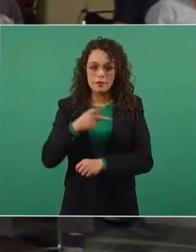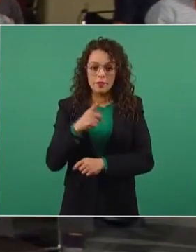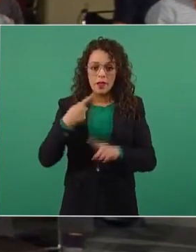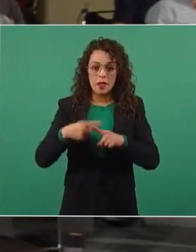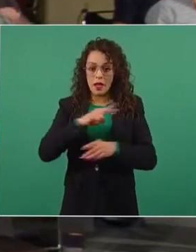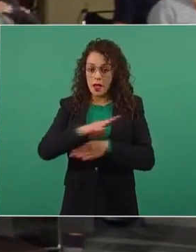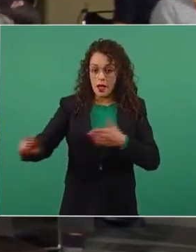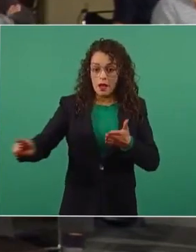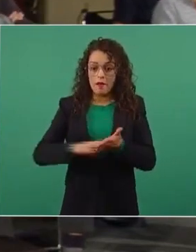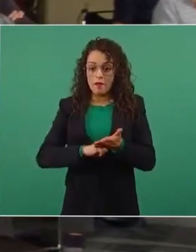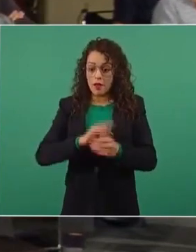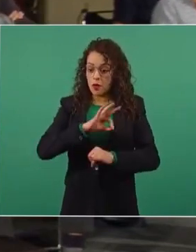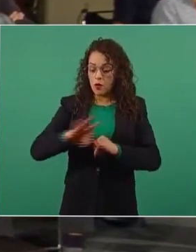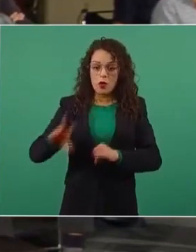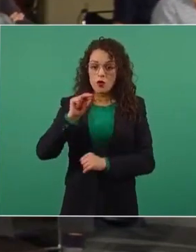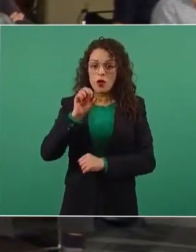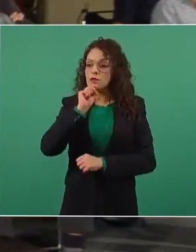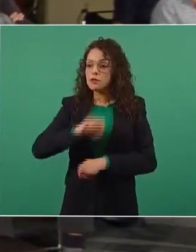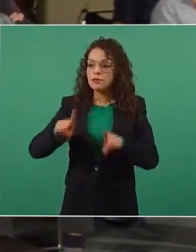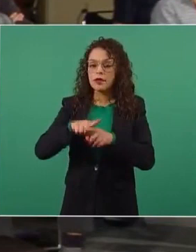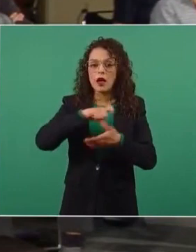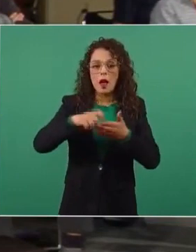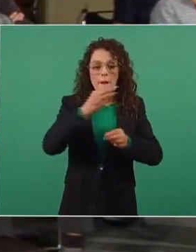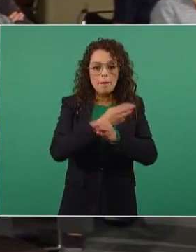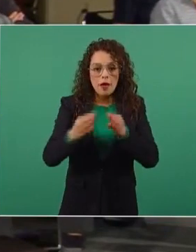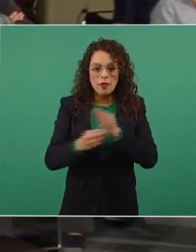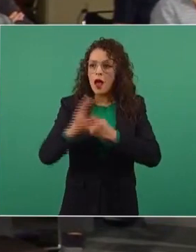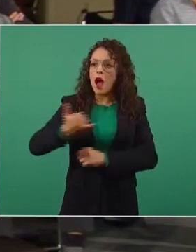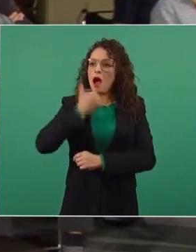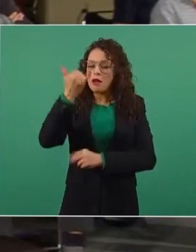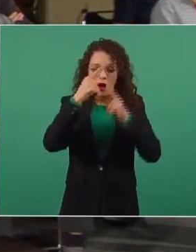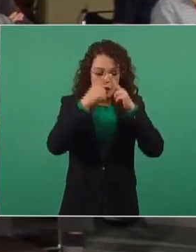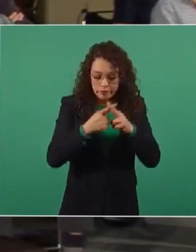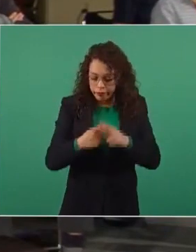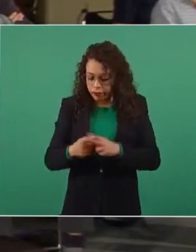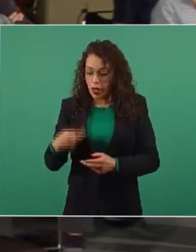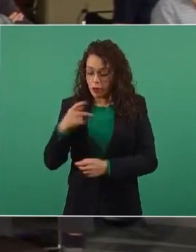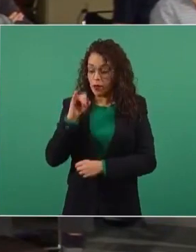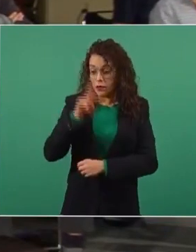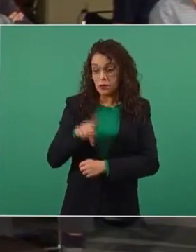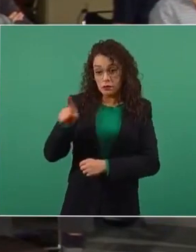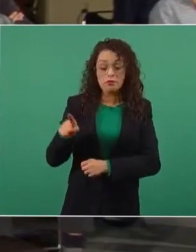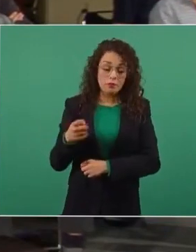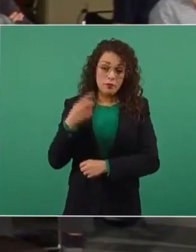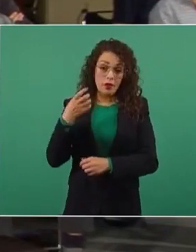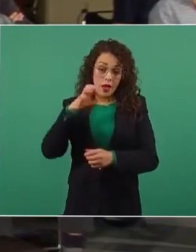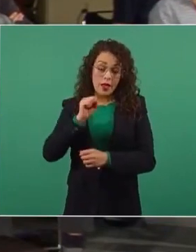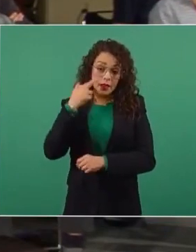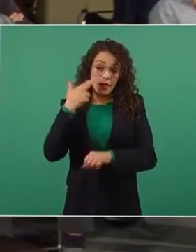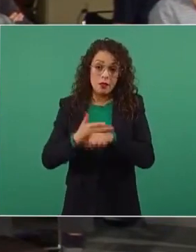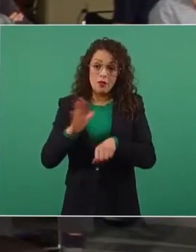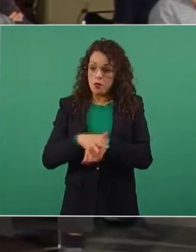mismo que compró los materiales, no es el mismo que tuvo el error de cálculo, pero sí tiene una responsabilidad, presidente, precisamente